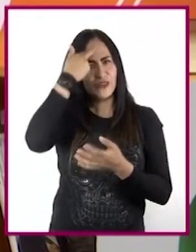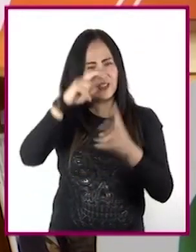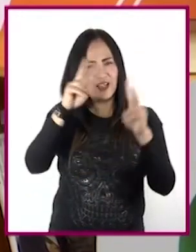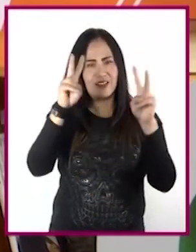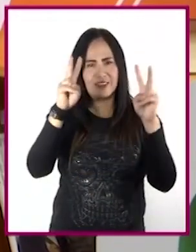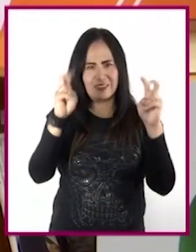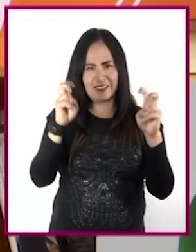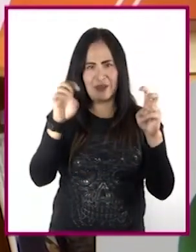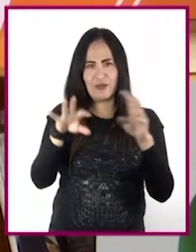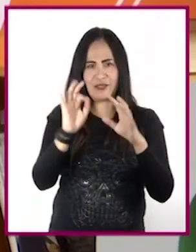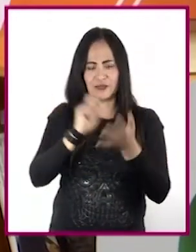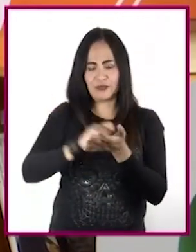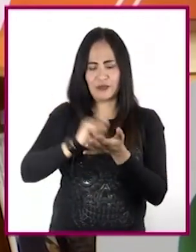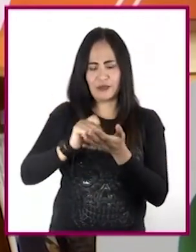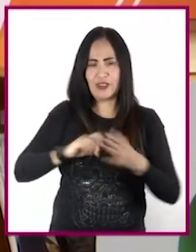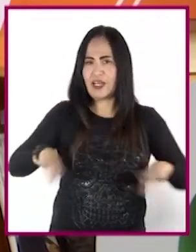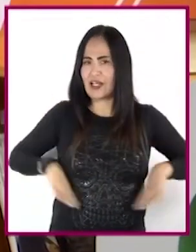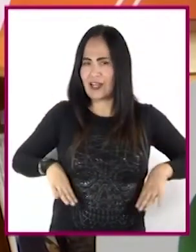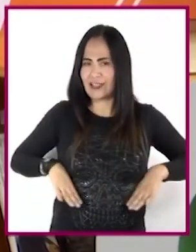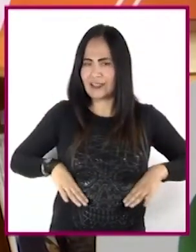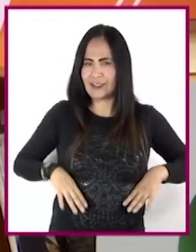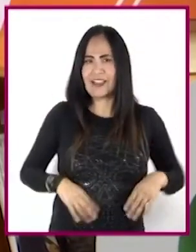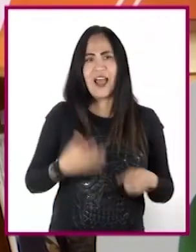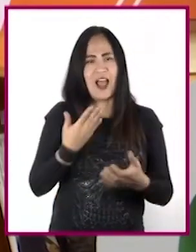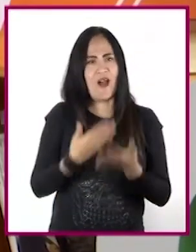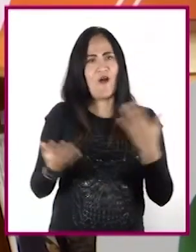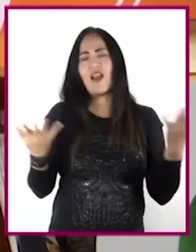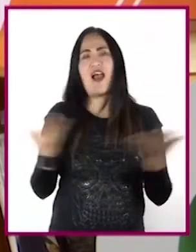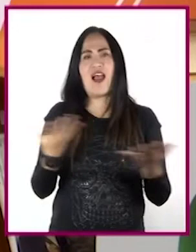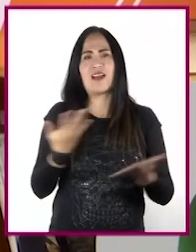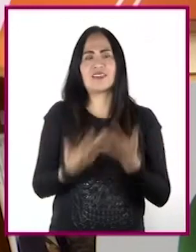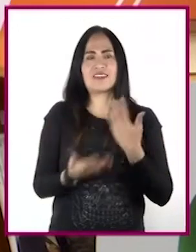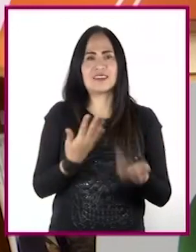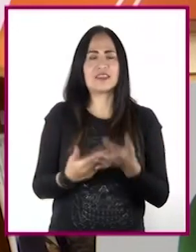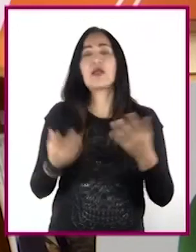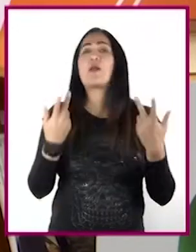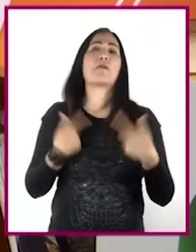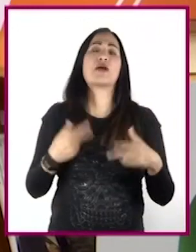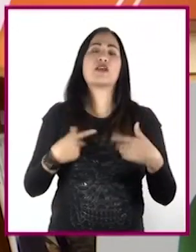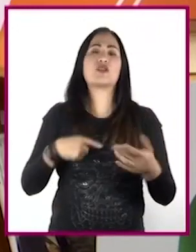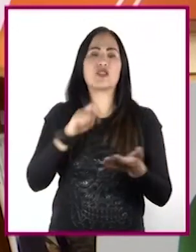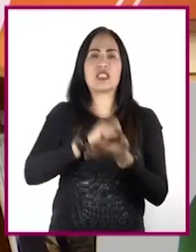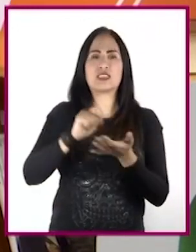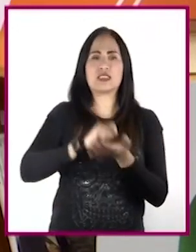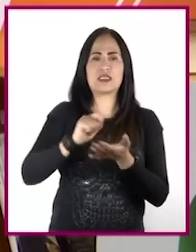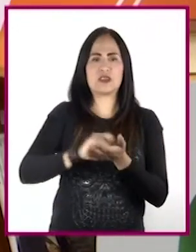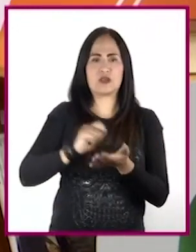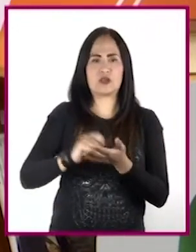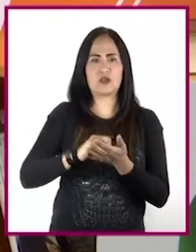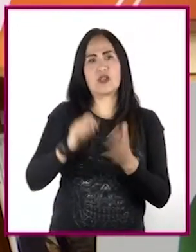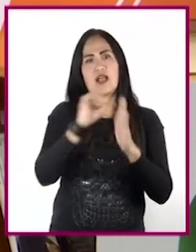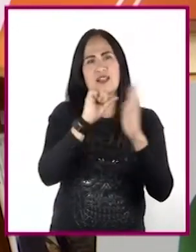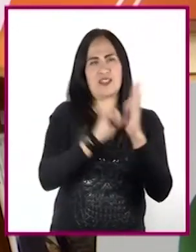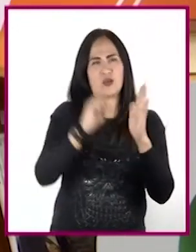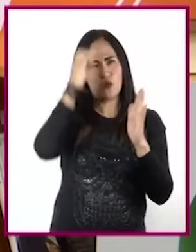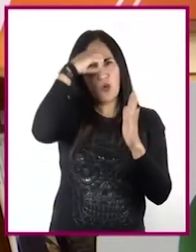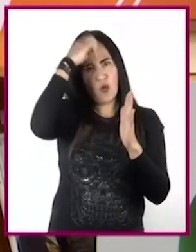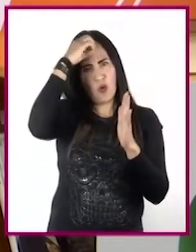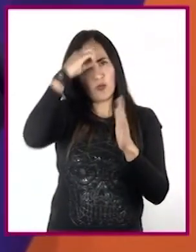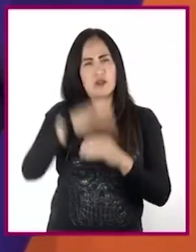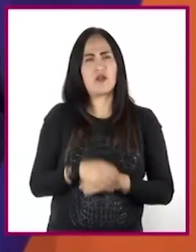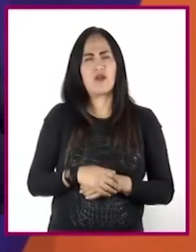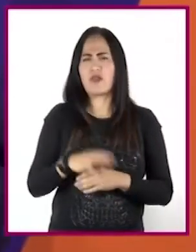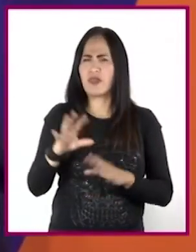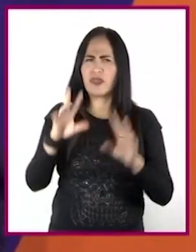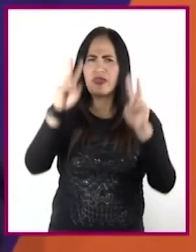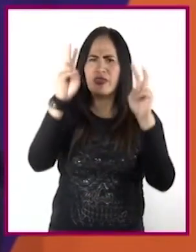texto. Y ahora sí, vamos a poner manos a la obra. Los escritores de artículos de opinión suelen obtener sus temas de